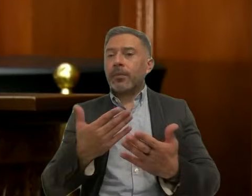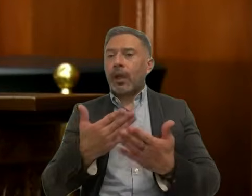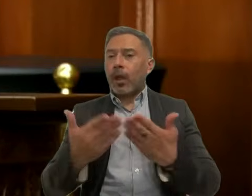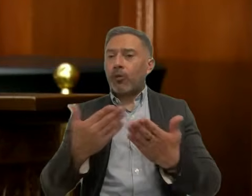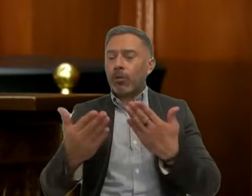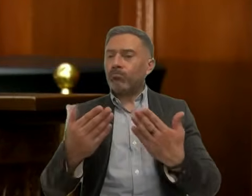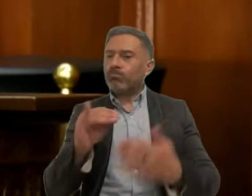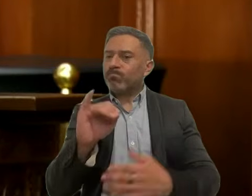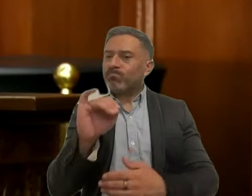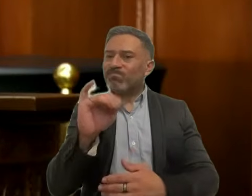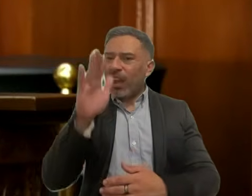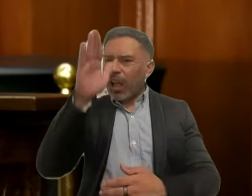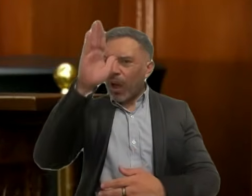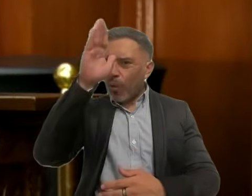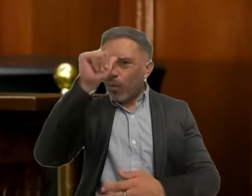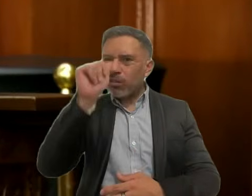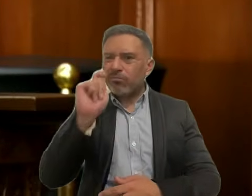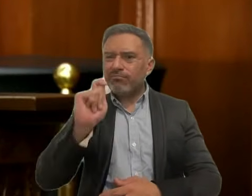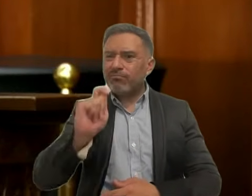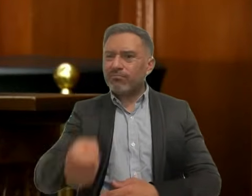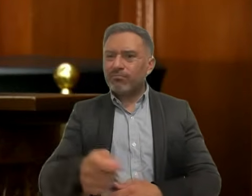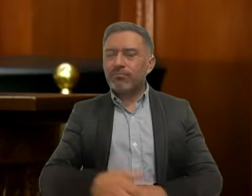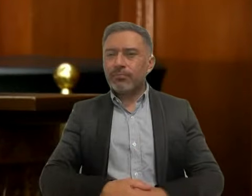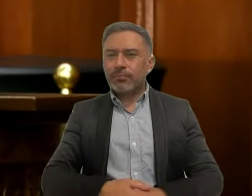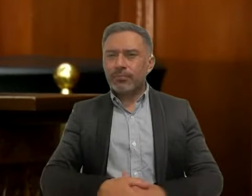coincidimos en